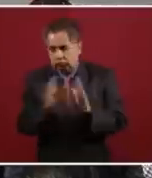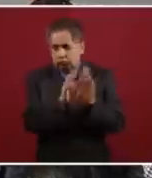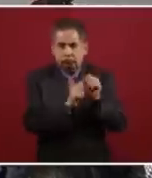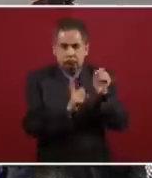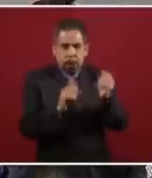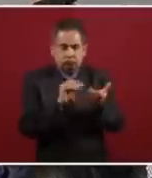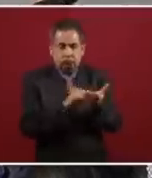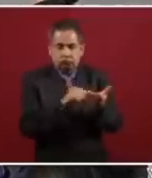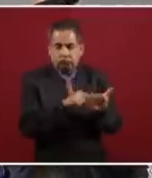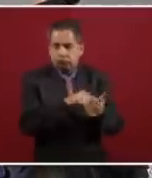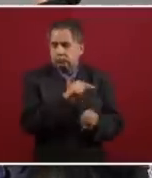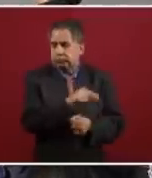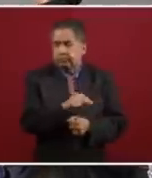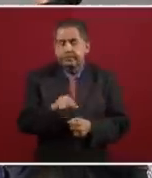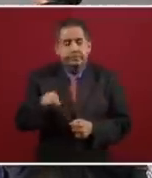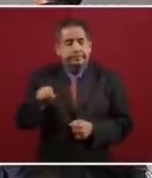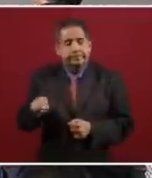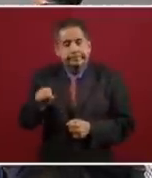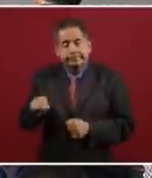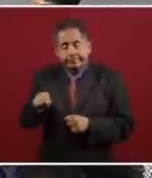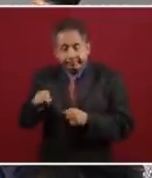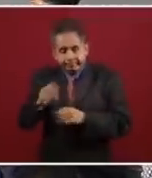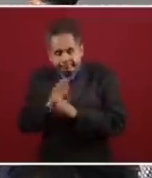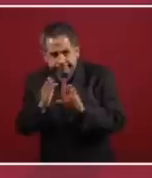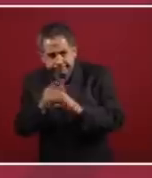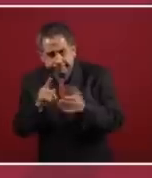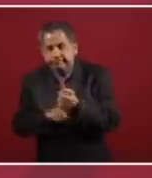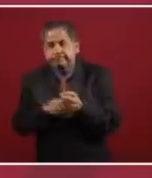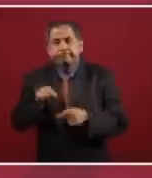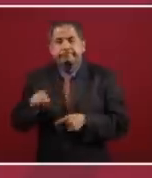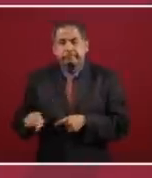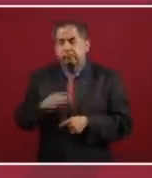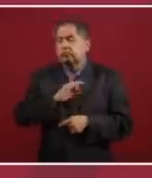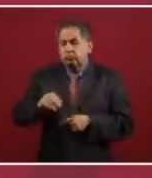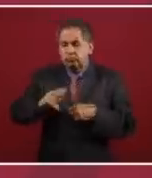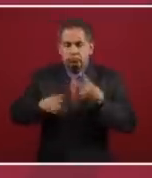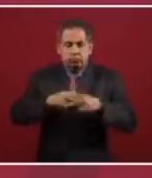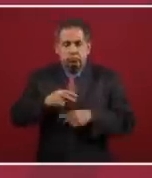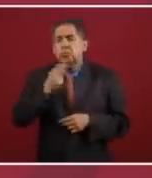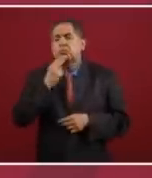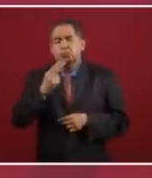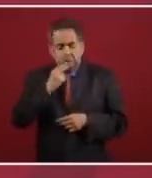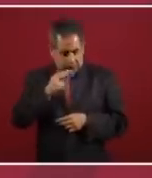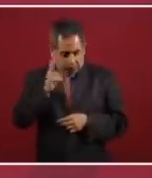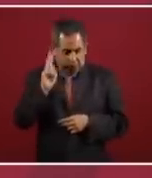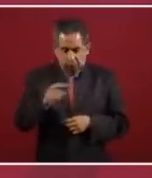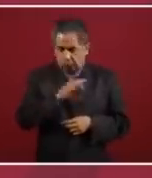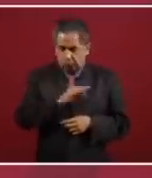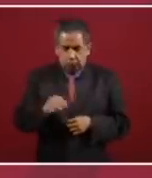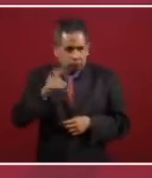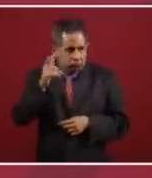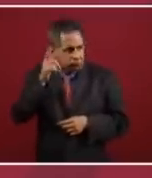Constitución va a derivar en que puedan utilizarse